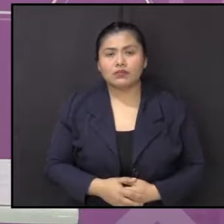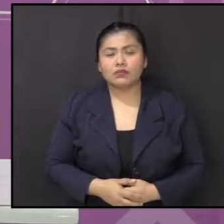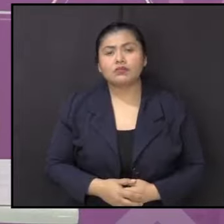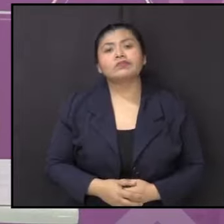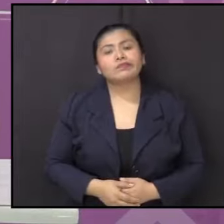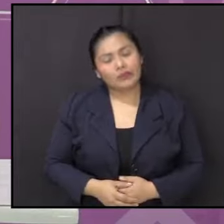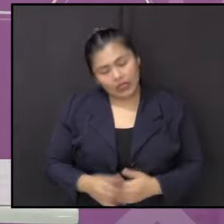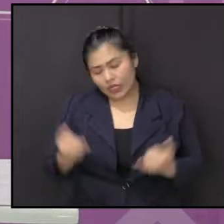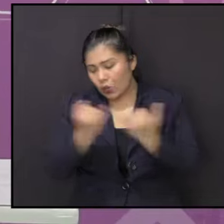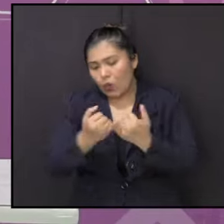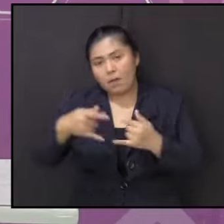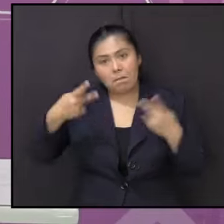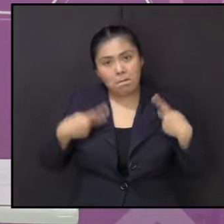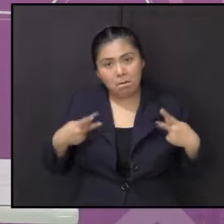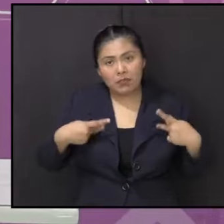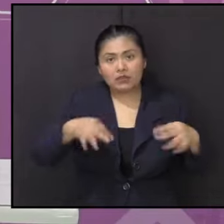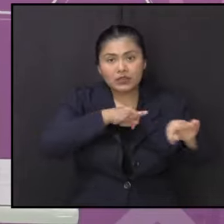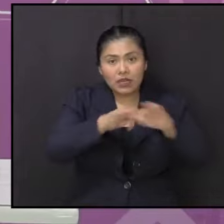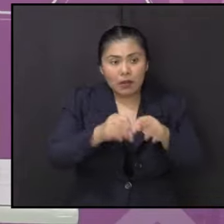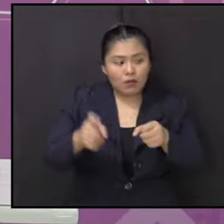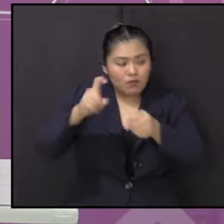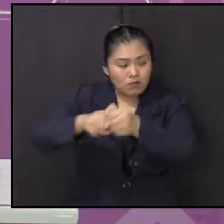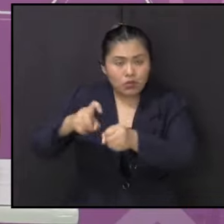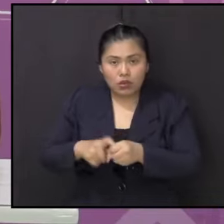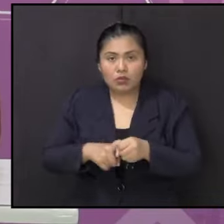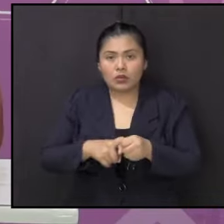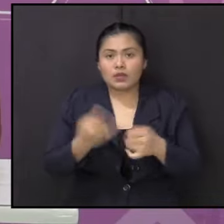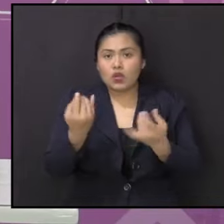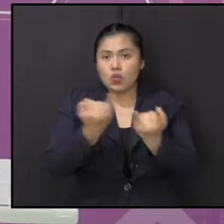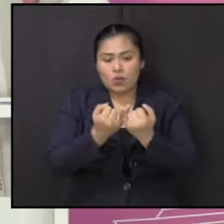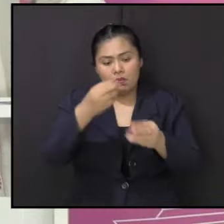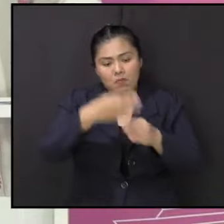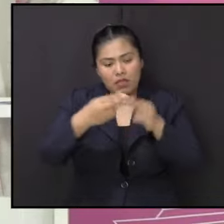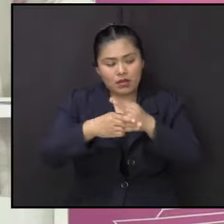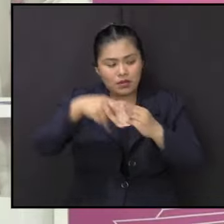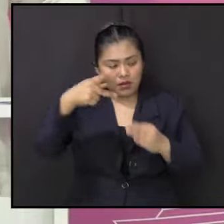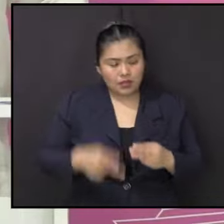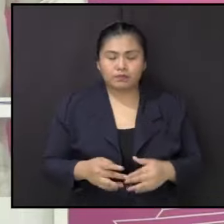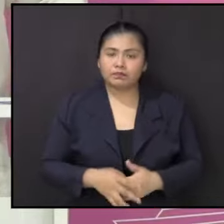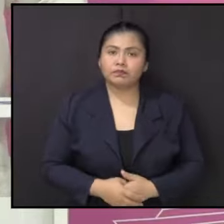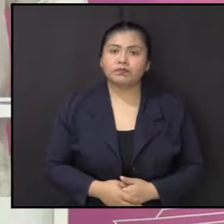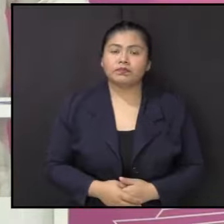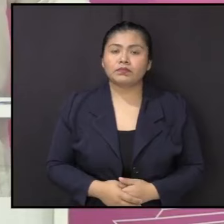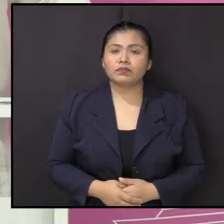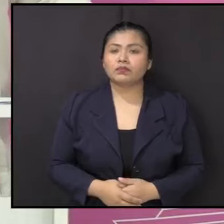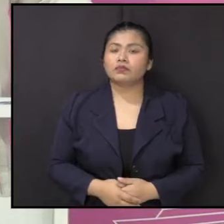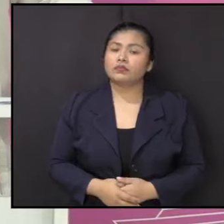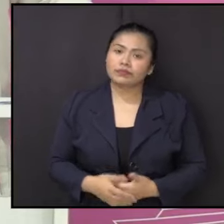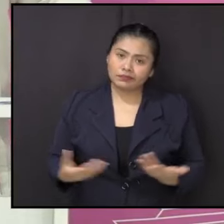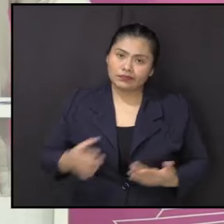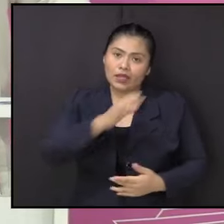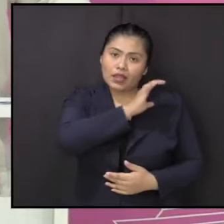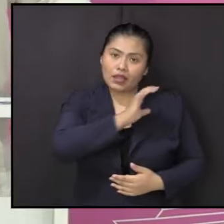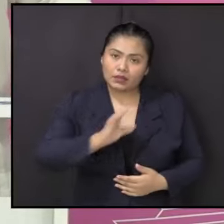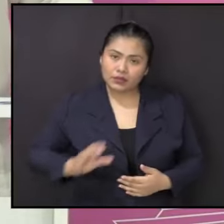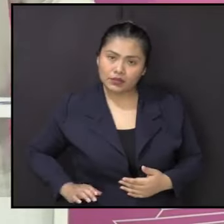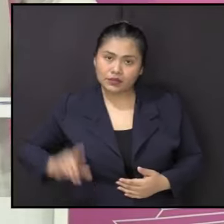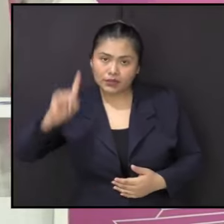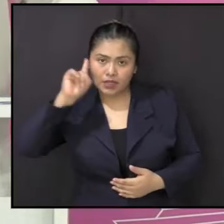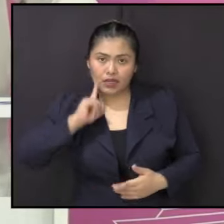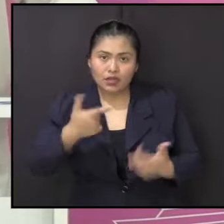mano de obra local como el consumo de la materia prima local. Muchas gracias, candidata. Pasamos con la candidata de Fuerza